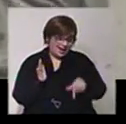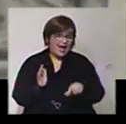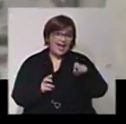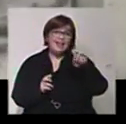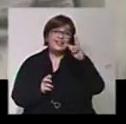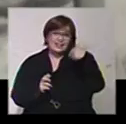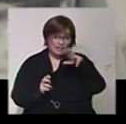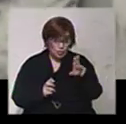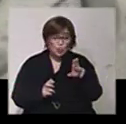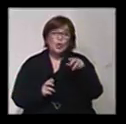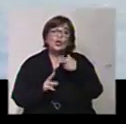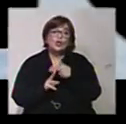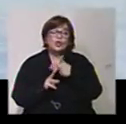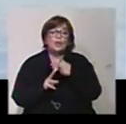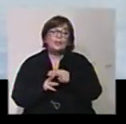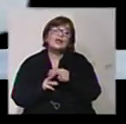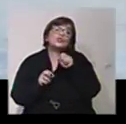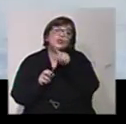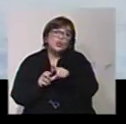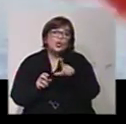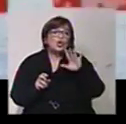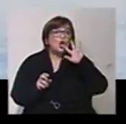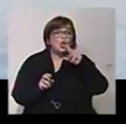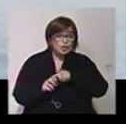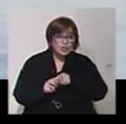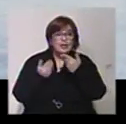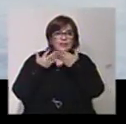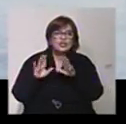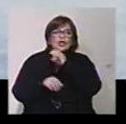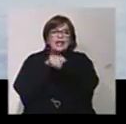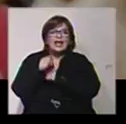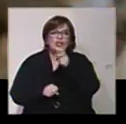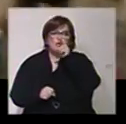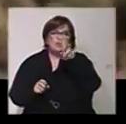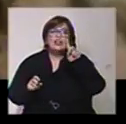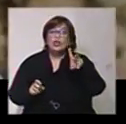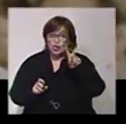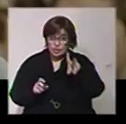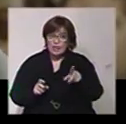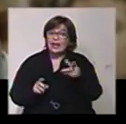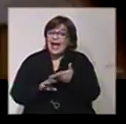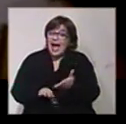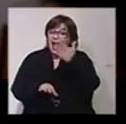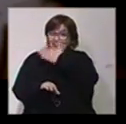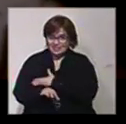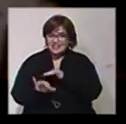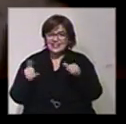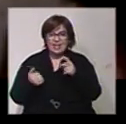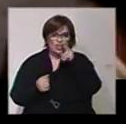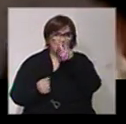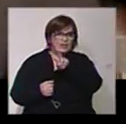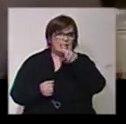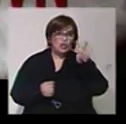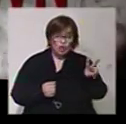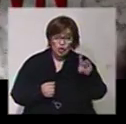Televisión Nacional, que se llama Anthony Bourdain, Lo Desconocido. Este programa arrancó en 2012, pero antes de eso, él en 2002 tuvo un programa que se llama A